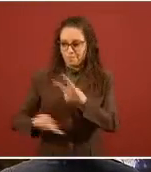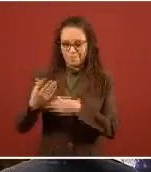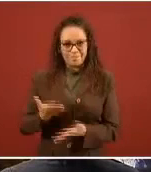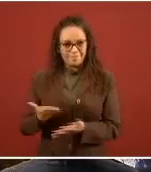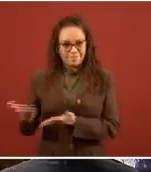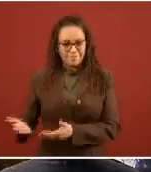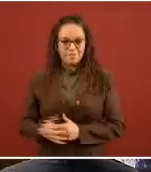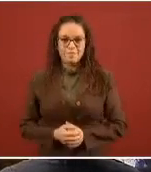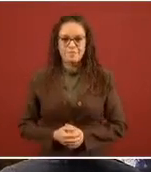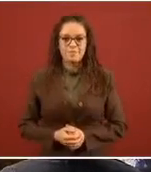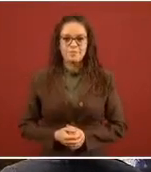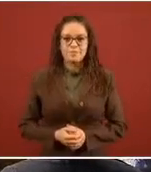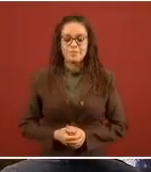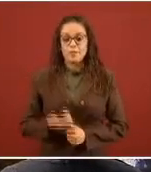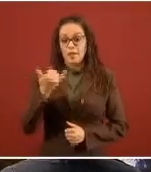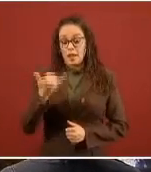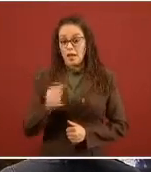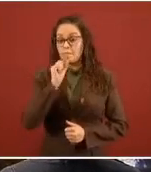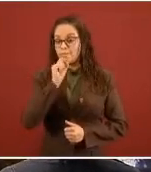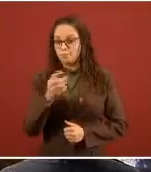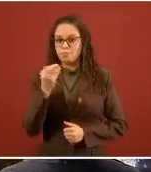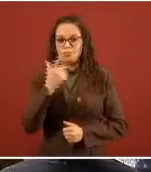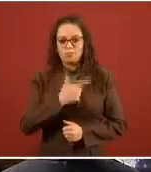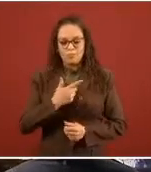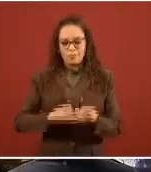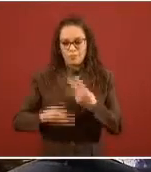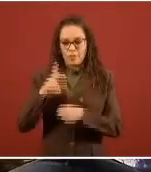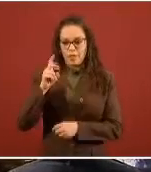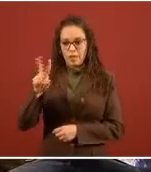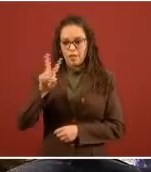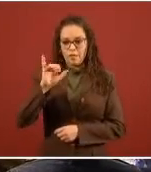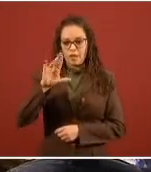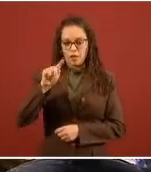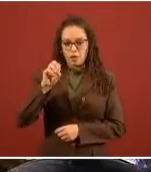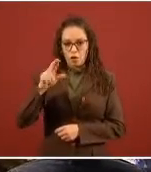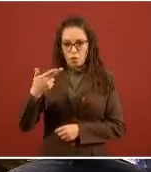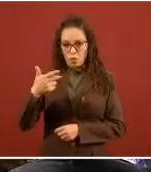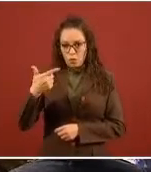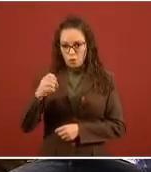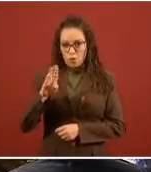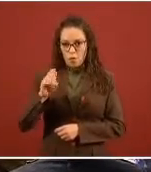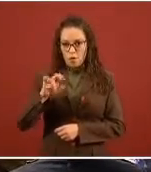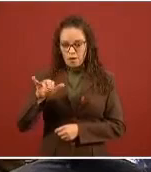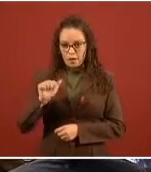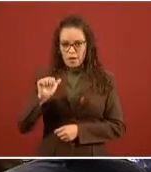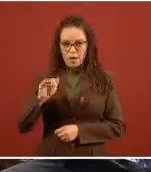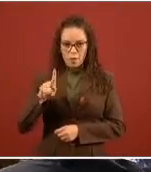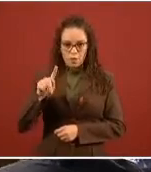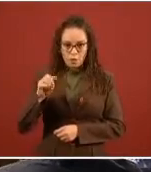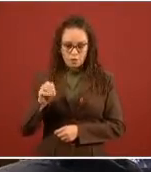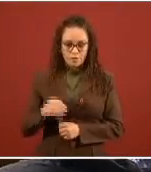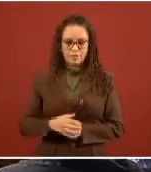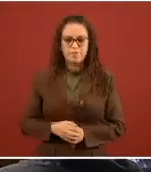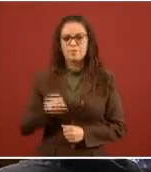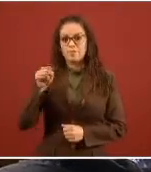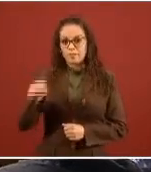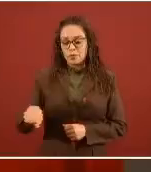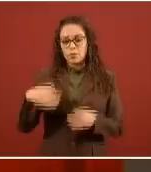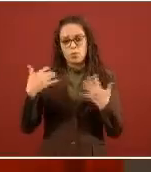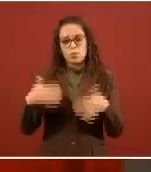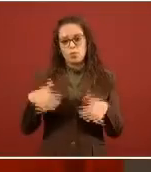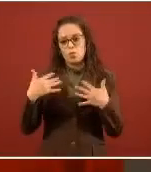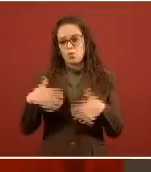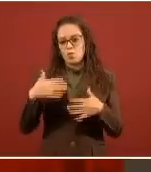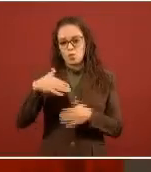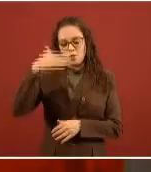Y por supuesto nos da mucho gusto que también nos acompañe el doctor Víctor Hugo Borja Aburto, quien además de ser un eminente epidemiólogo e